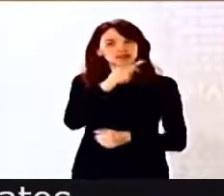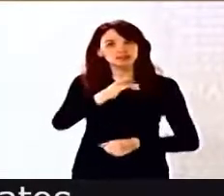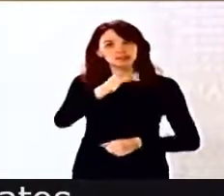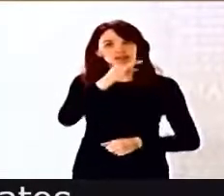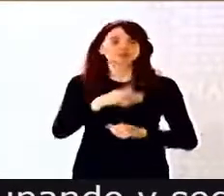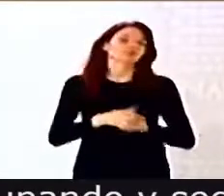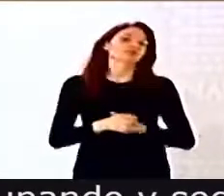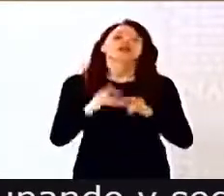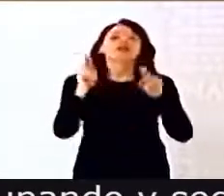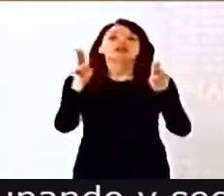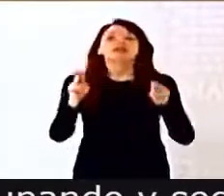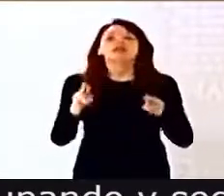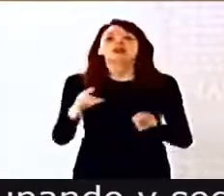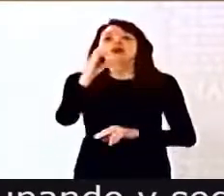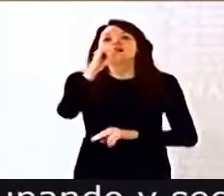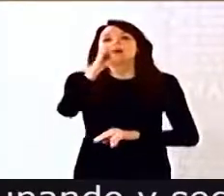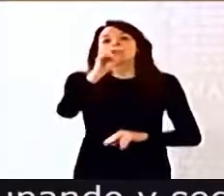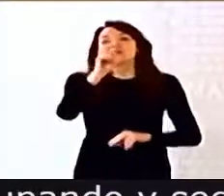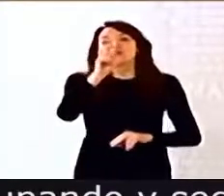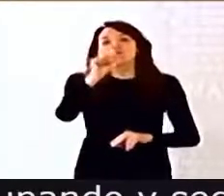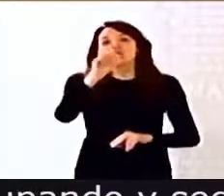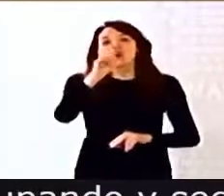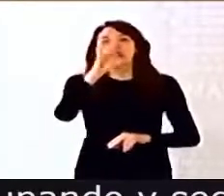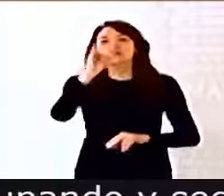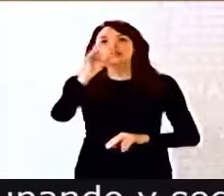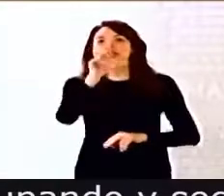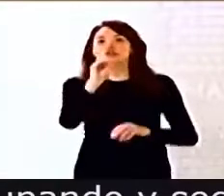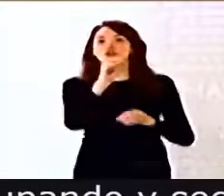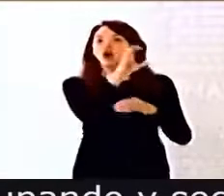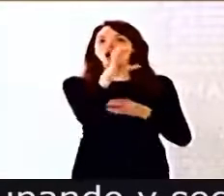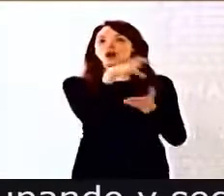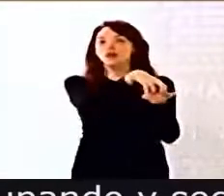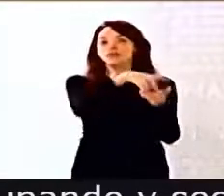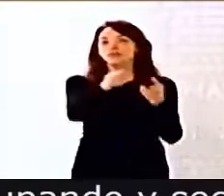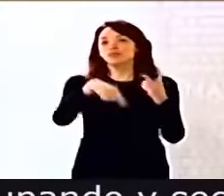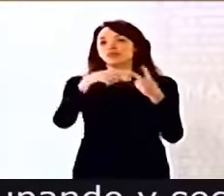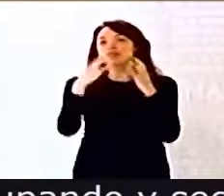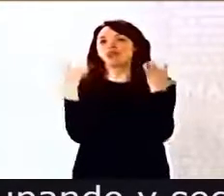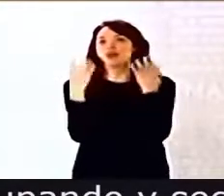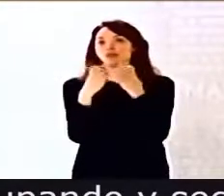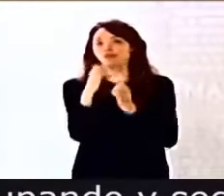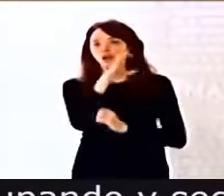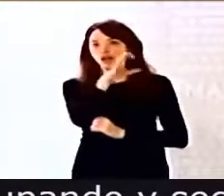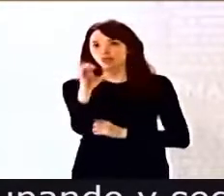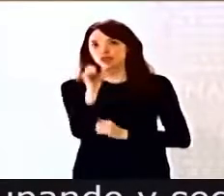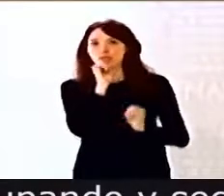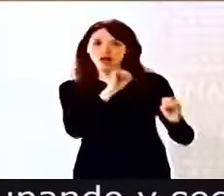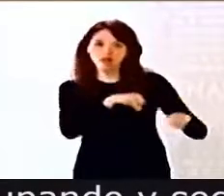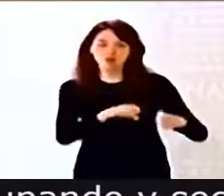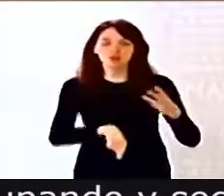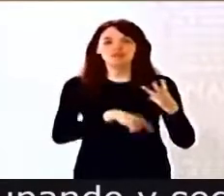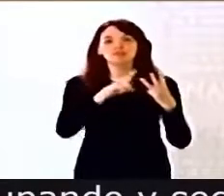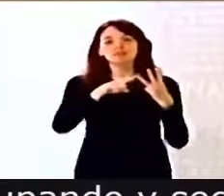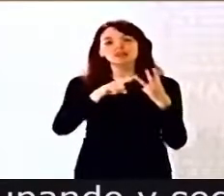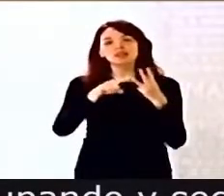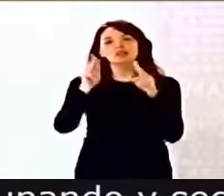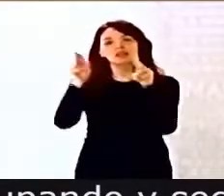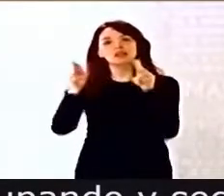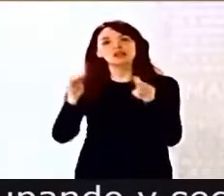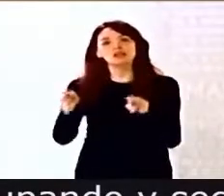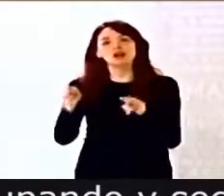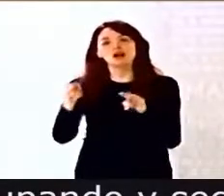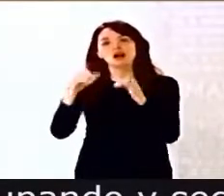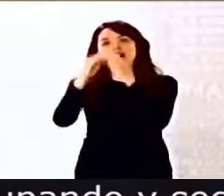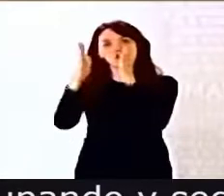Cito la residencia del Cuartillo de Cáceres, la residencia de mayores Cervantes de Cáceres, la residencia de mayores La Hacienda